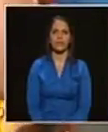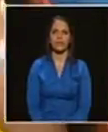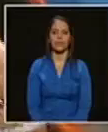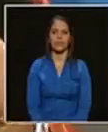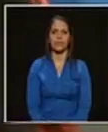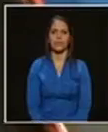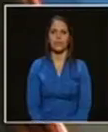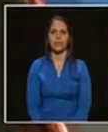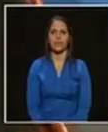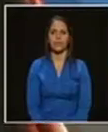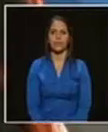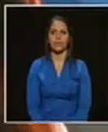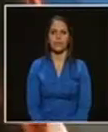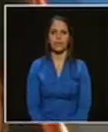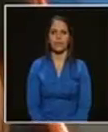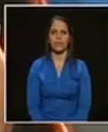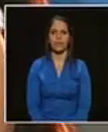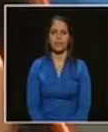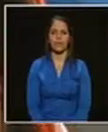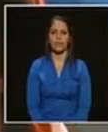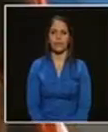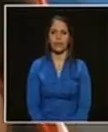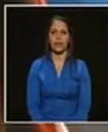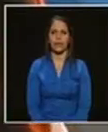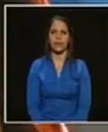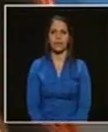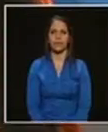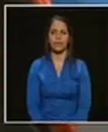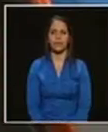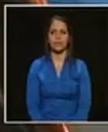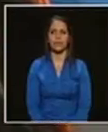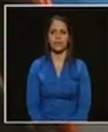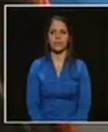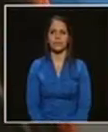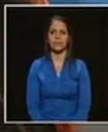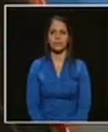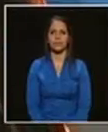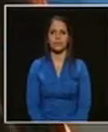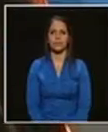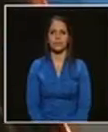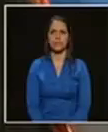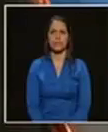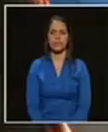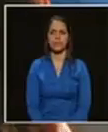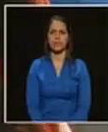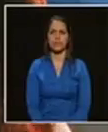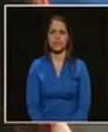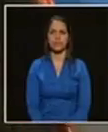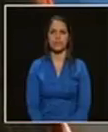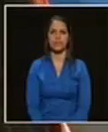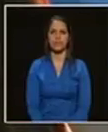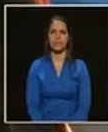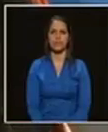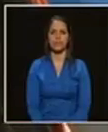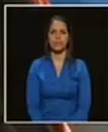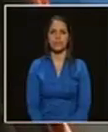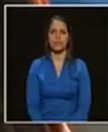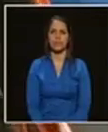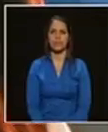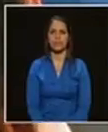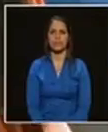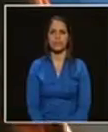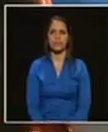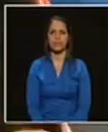Administración de Empresas y Contabilidad. Después de un año, pues, después de algún tiempo terminé la tecnología y ya llevo 2 años